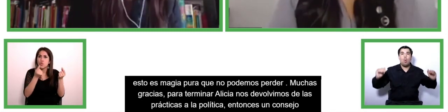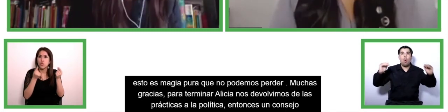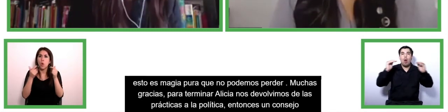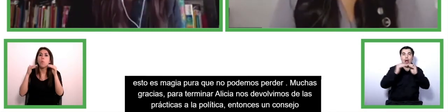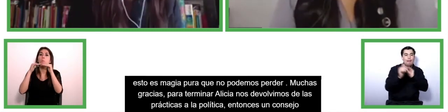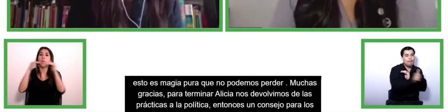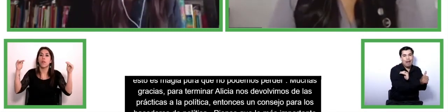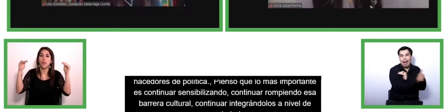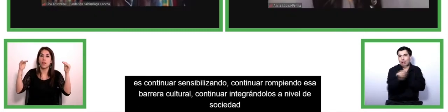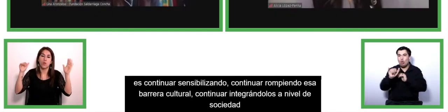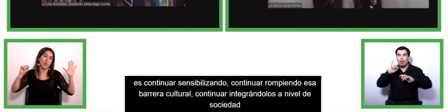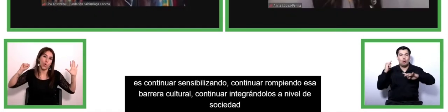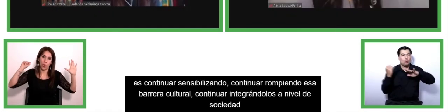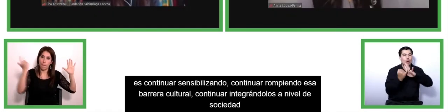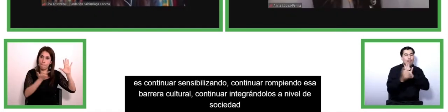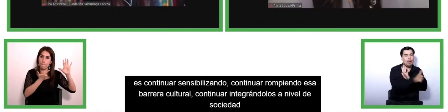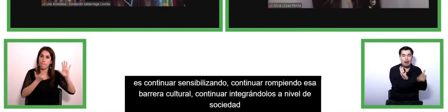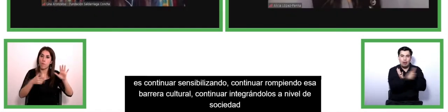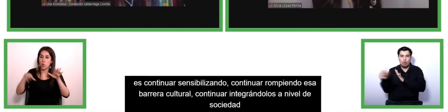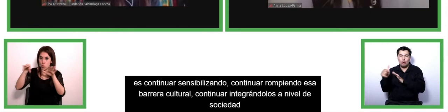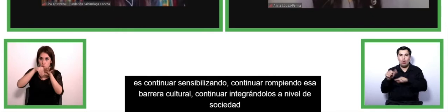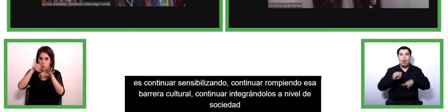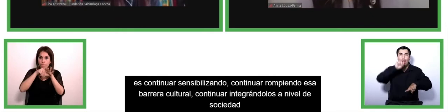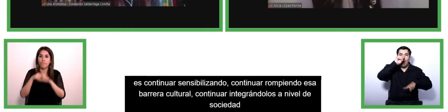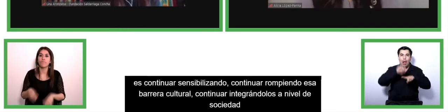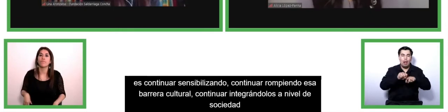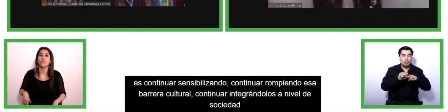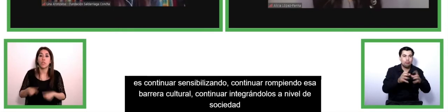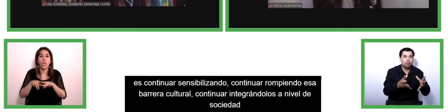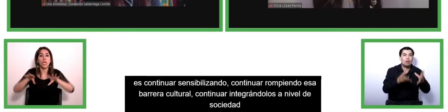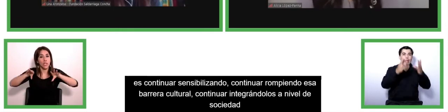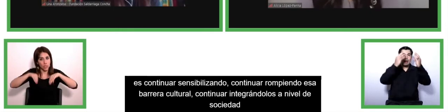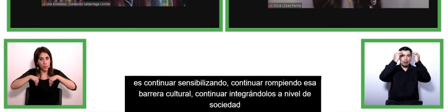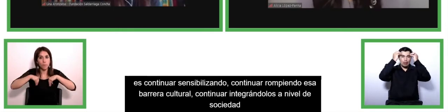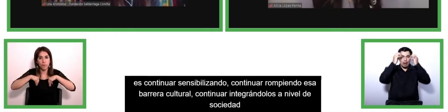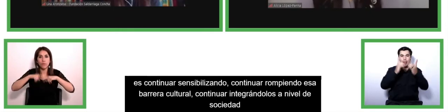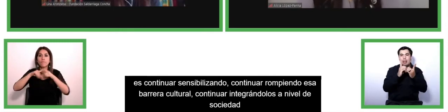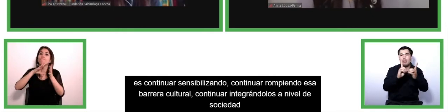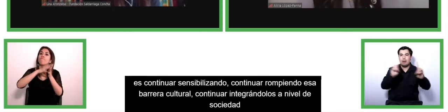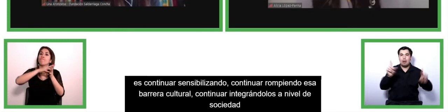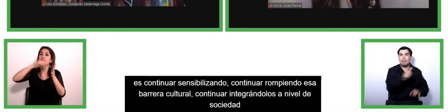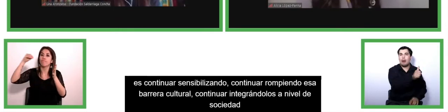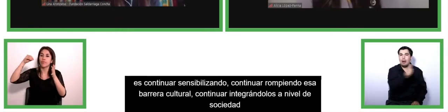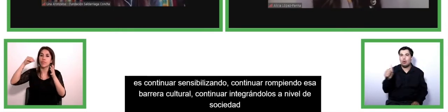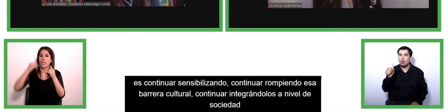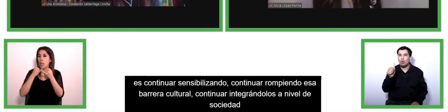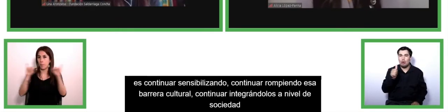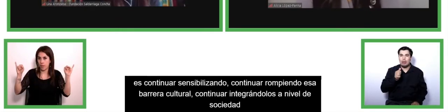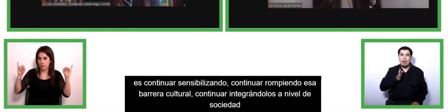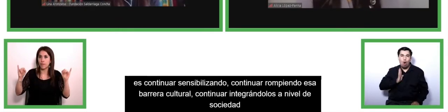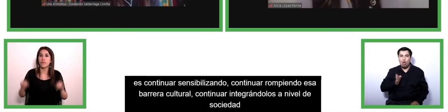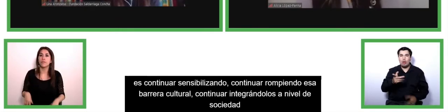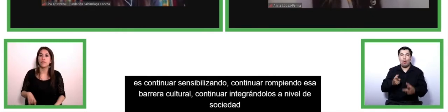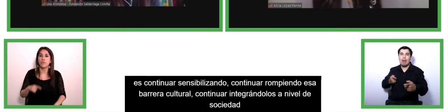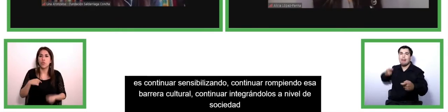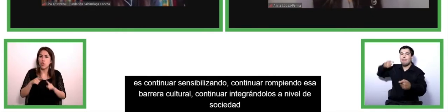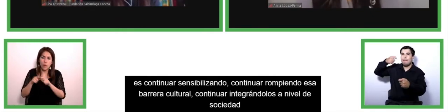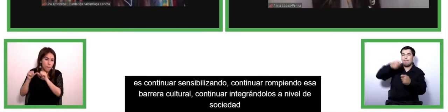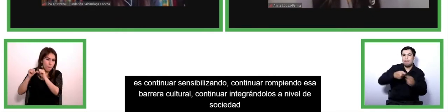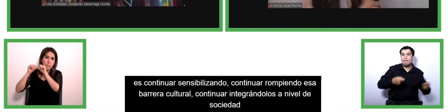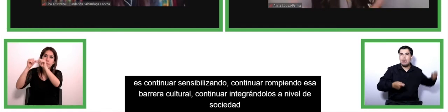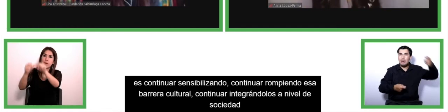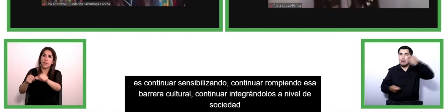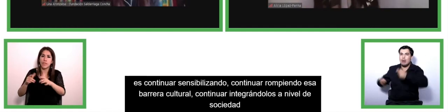e inclusivo para todos. Aceptar la diversidad y disfrutarla y continuar invirtiendo en que todos los